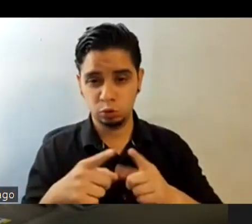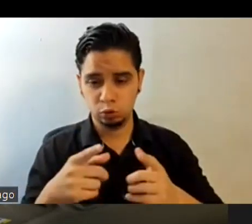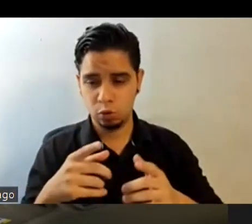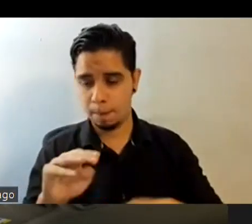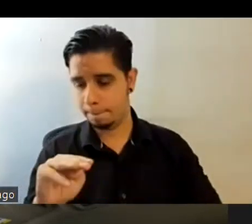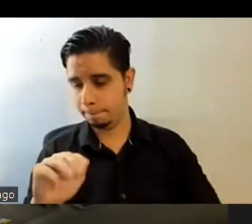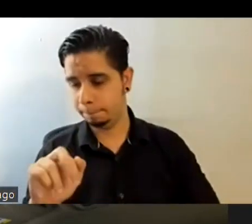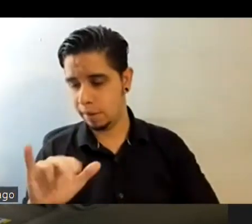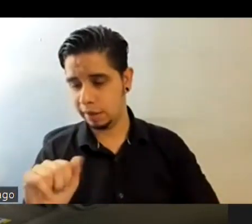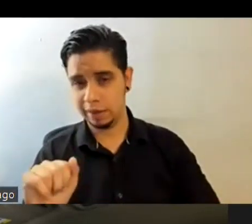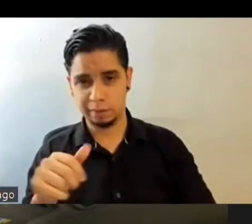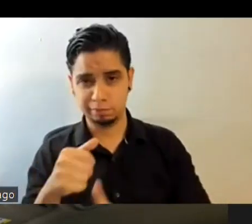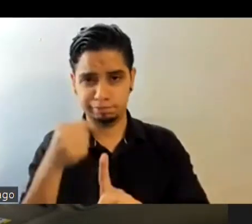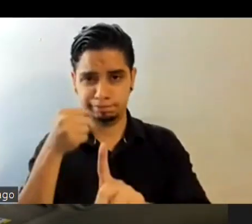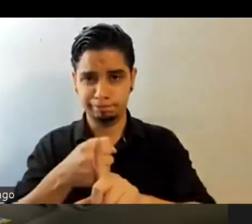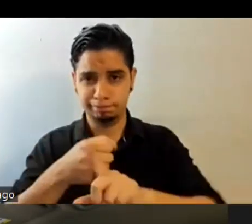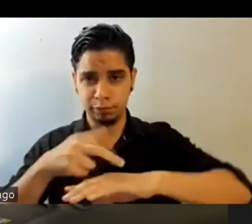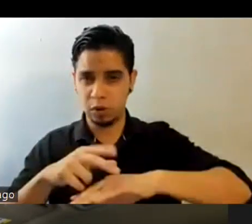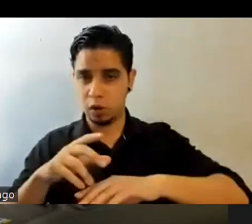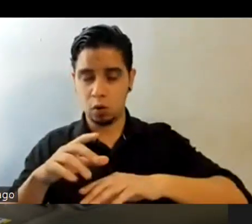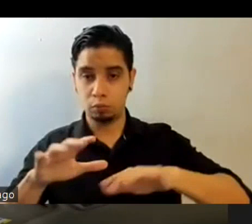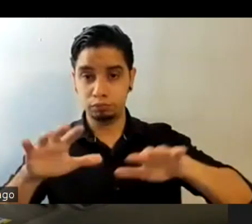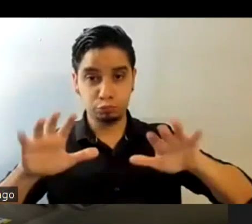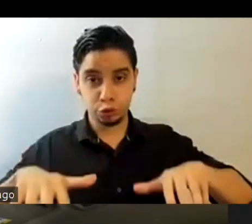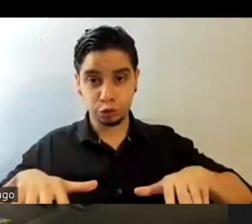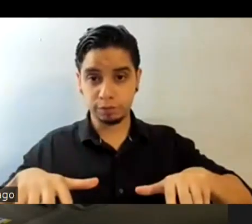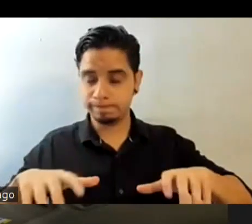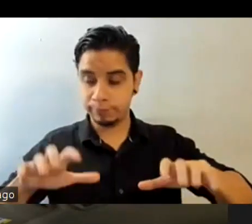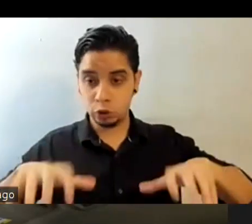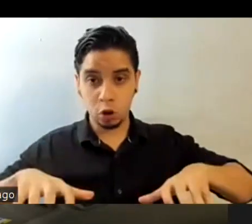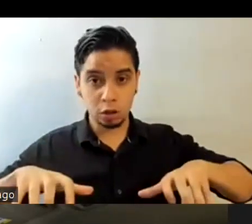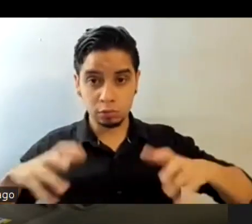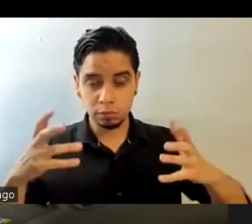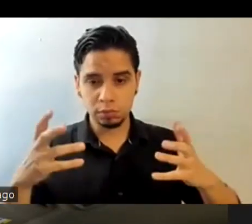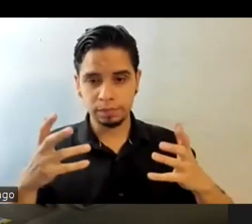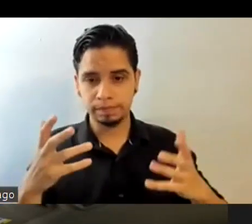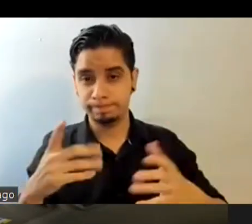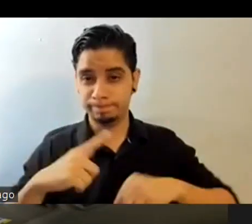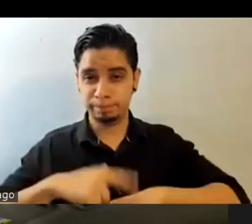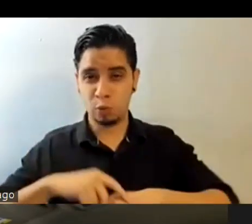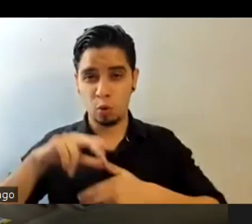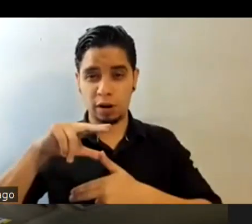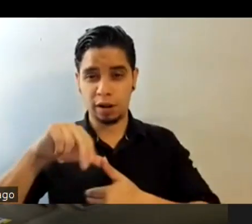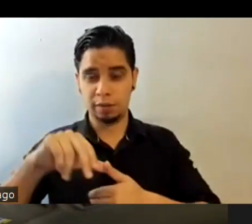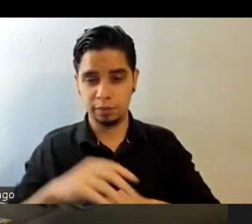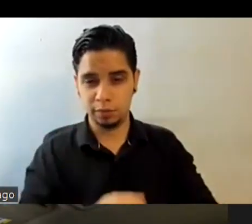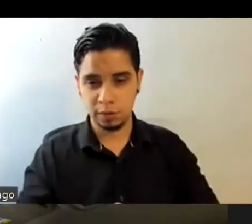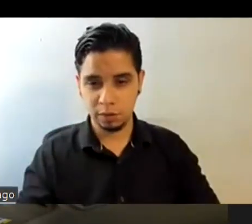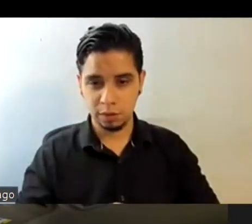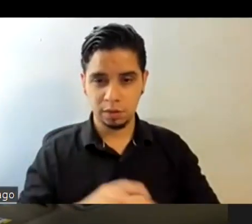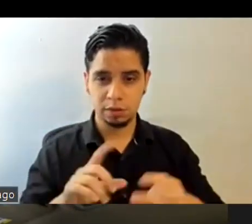shock. Ok. Esa es la palabra, shock. Shock huracanémico, porque está el shock hipovolémico, el